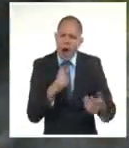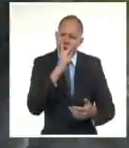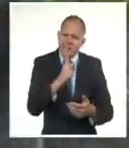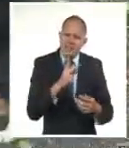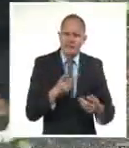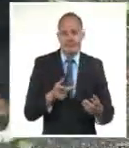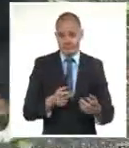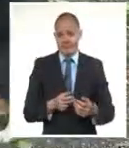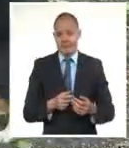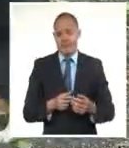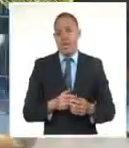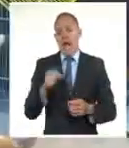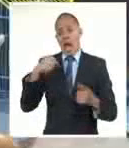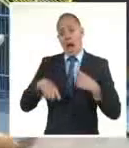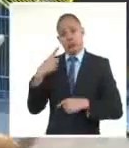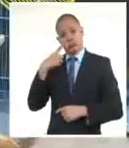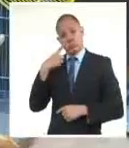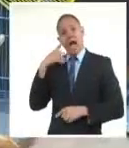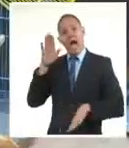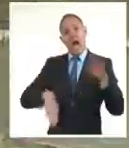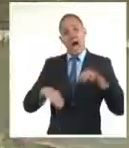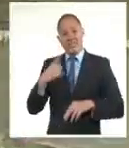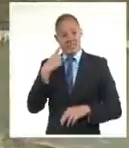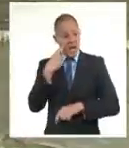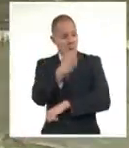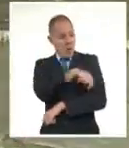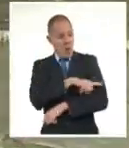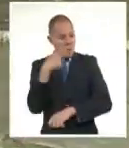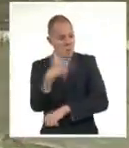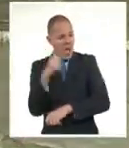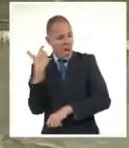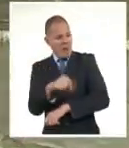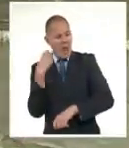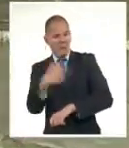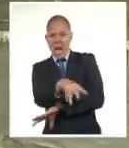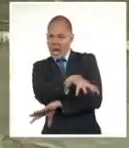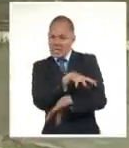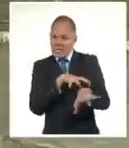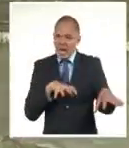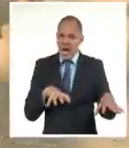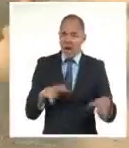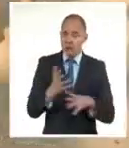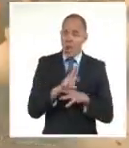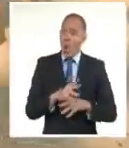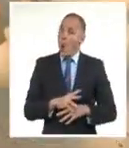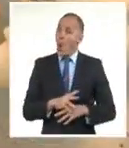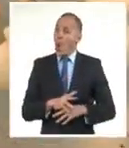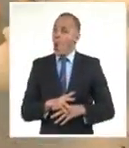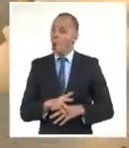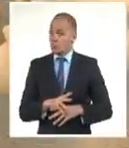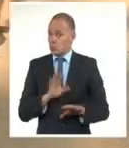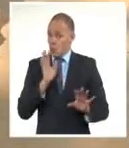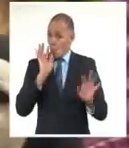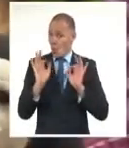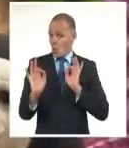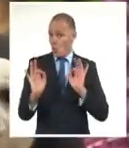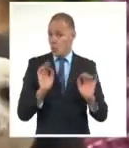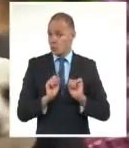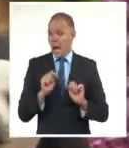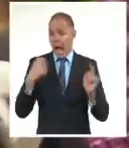y su progreso moral pueden ser juzgados por la forma en que se trata a sus animales. La próxima Feria de Bienestar Animal busca dar pasos